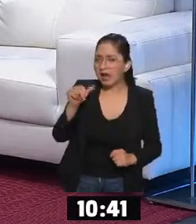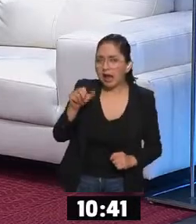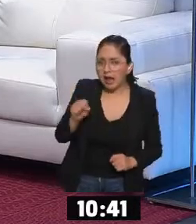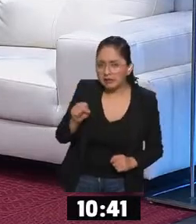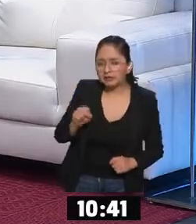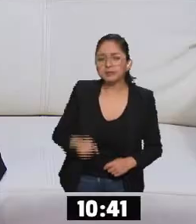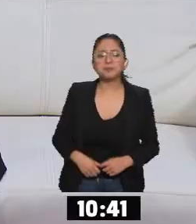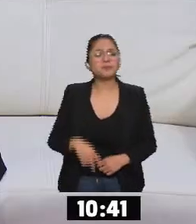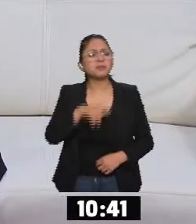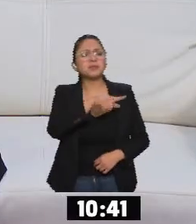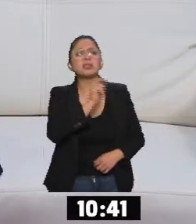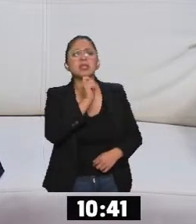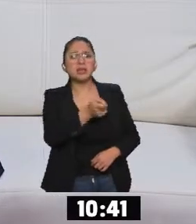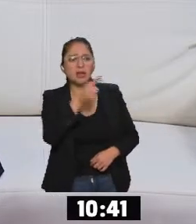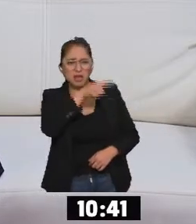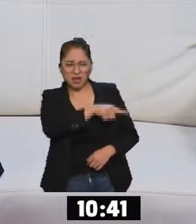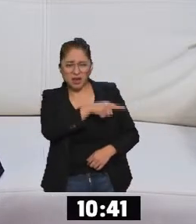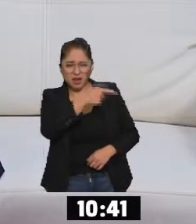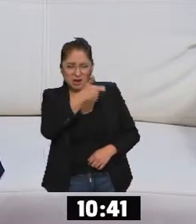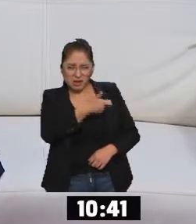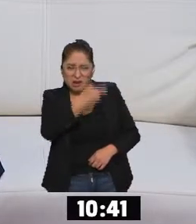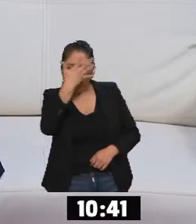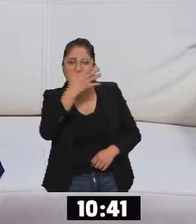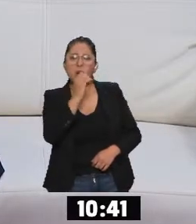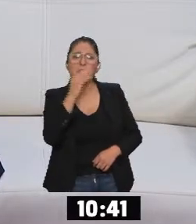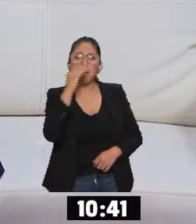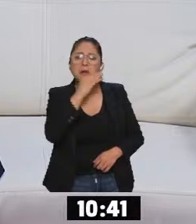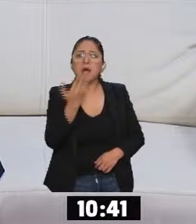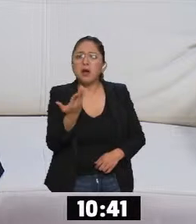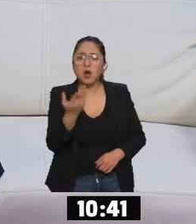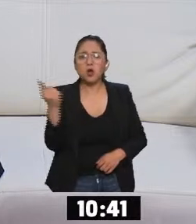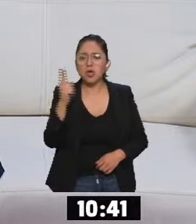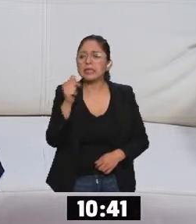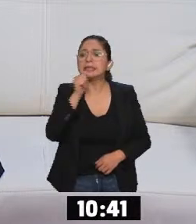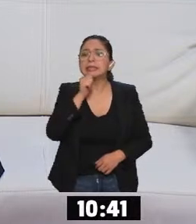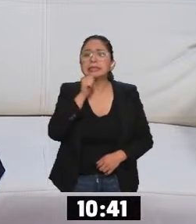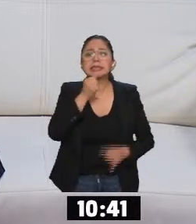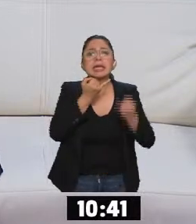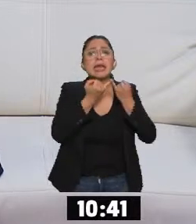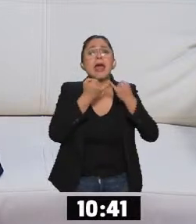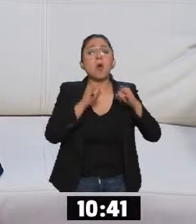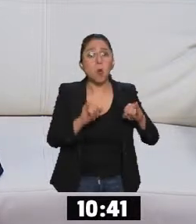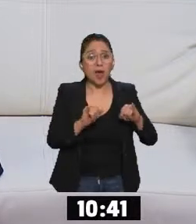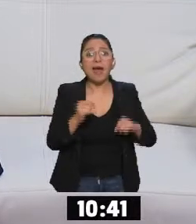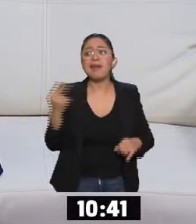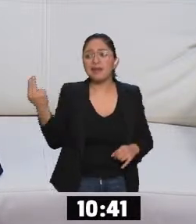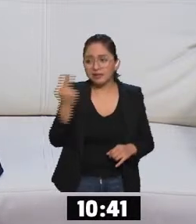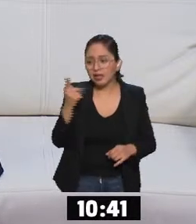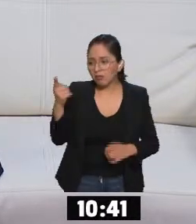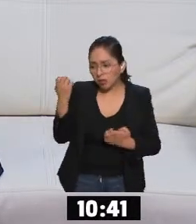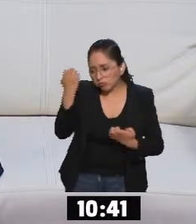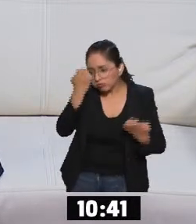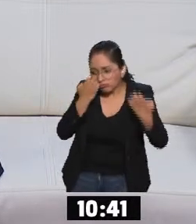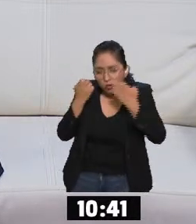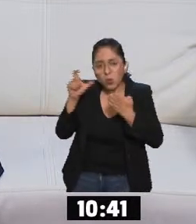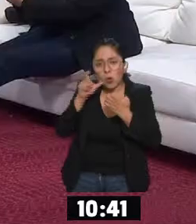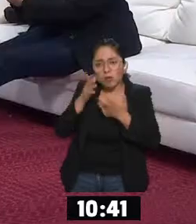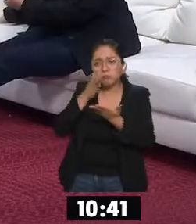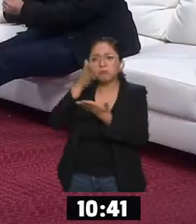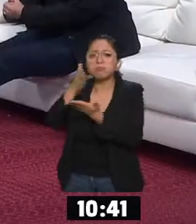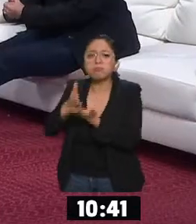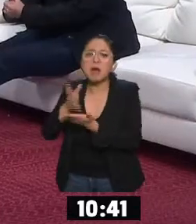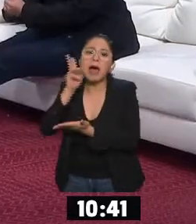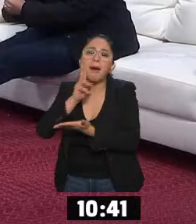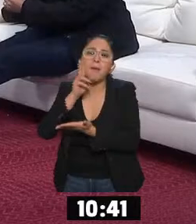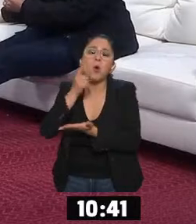Seguramente será estudio socioeconómico, pero justamente falta eso, inaugurarla, entonces. Pero existe, o sea, eso es lo bueno. Ahí está. Sí. Exacto. Oye, y ¿qué